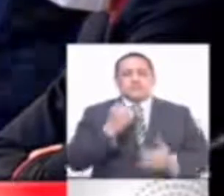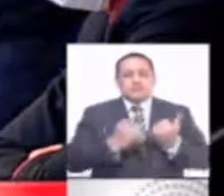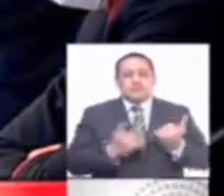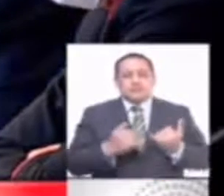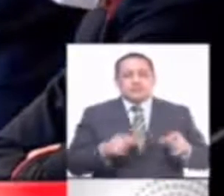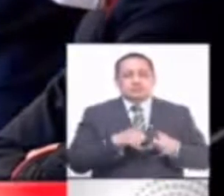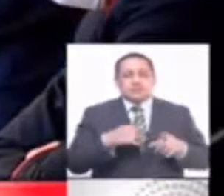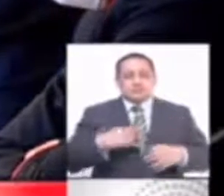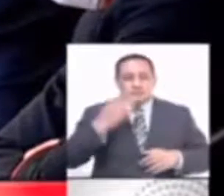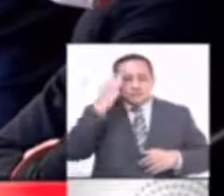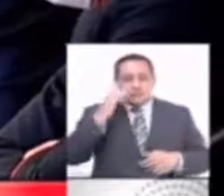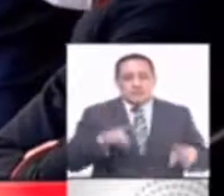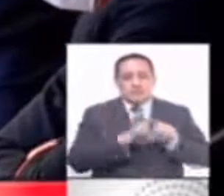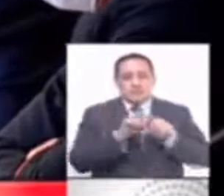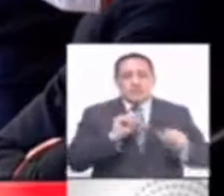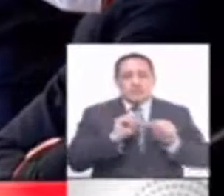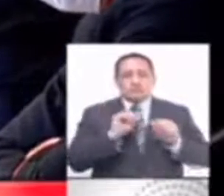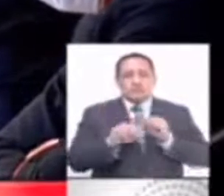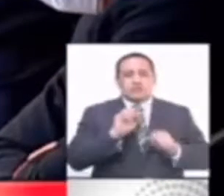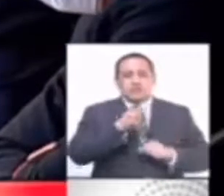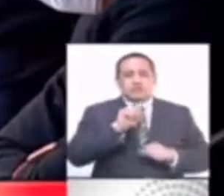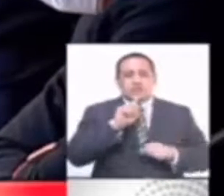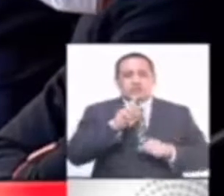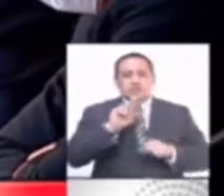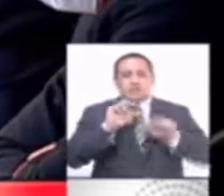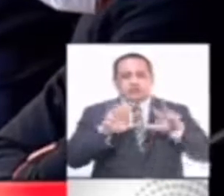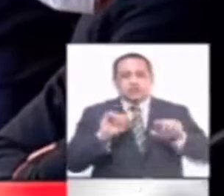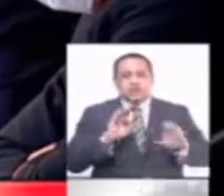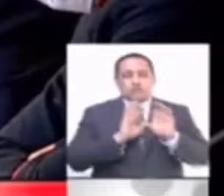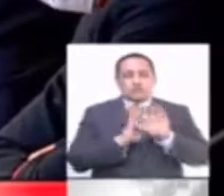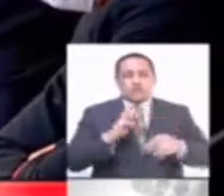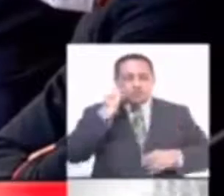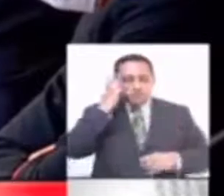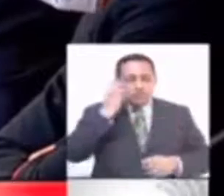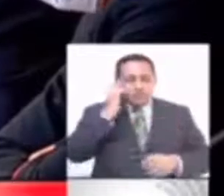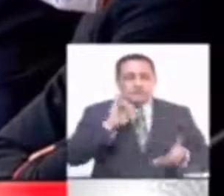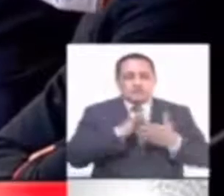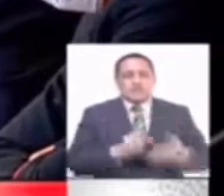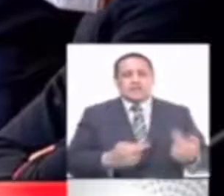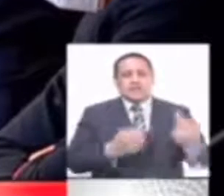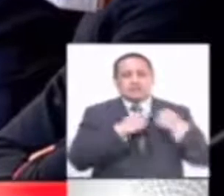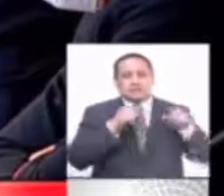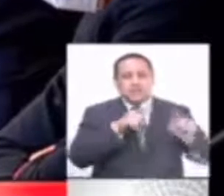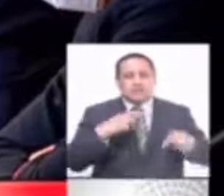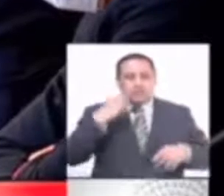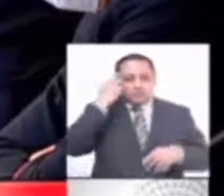Para terminar, usted sabe, según el artículo 128 de la Constitución, que es el responsable político.